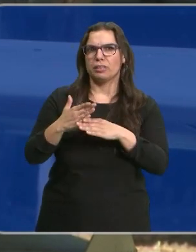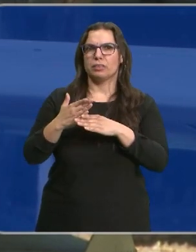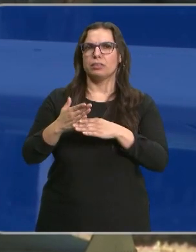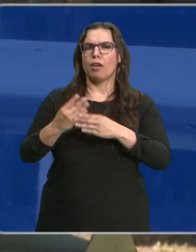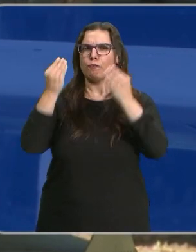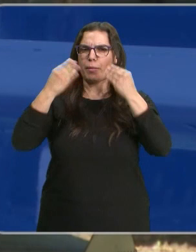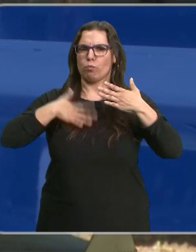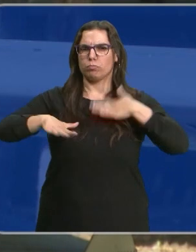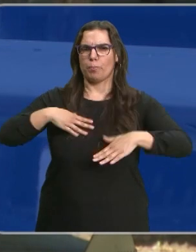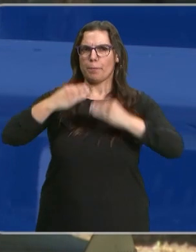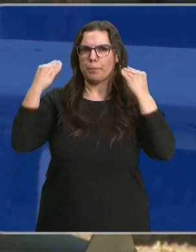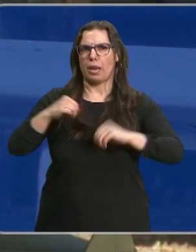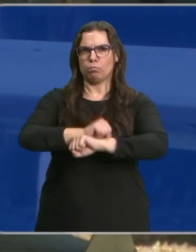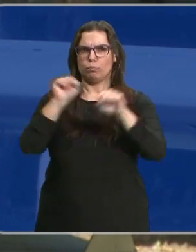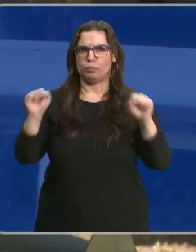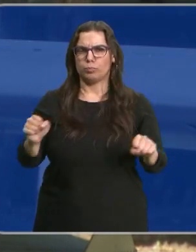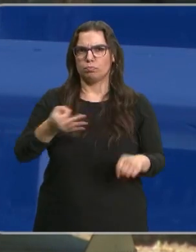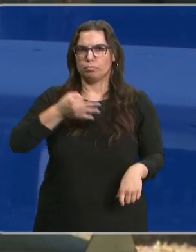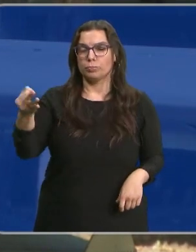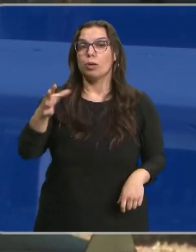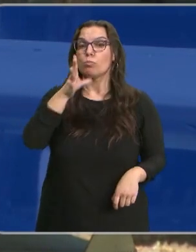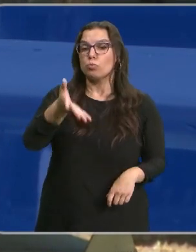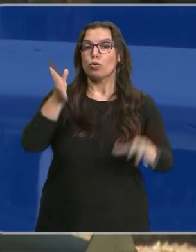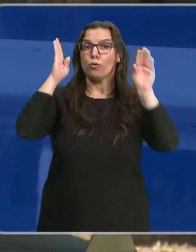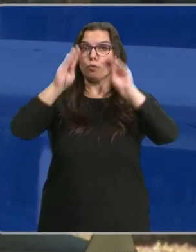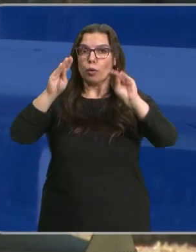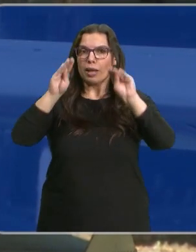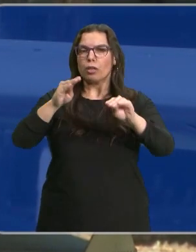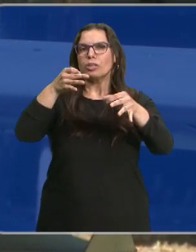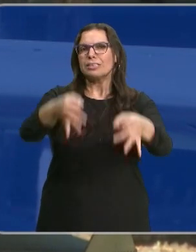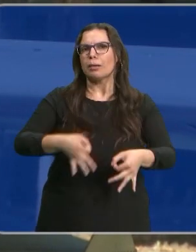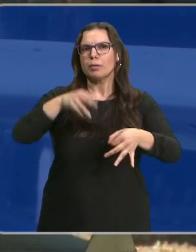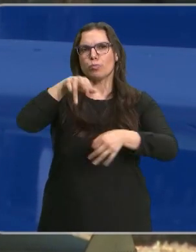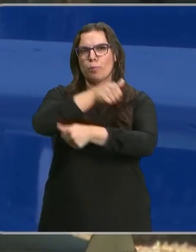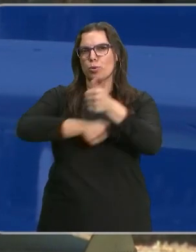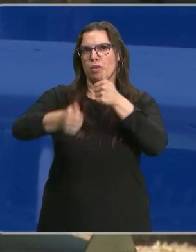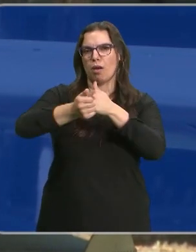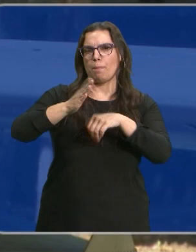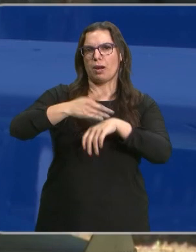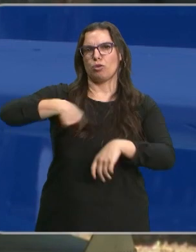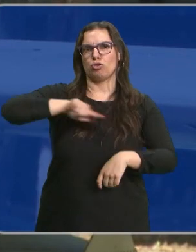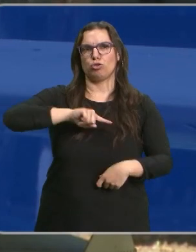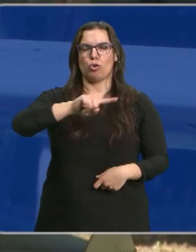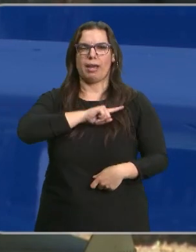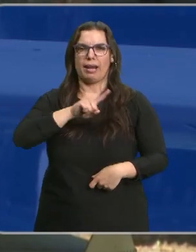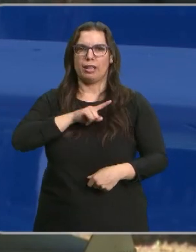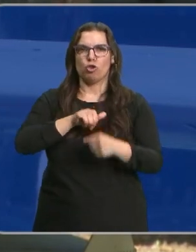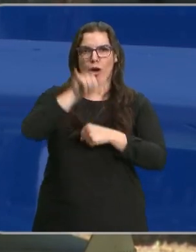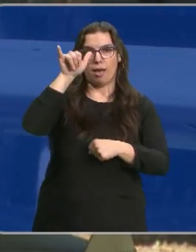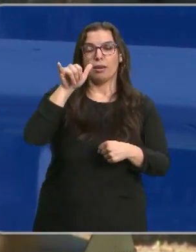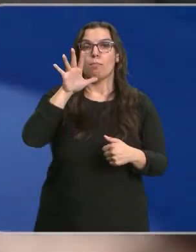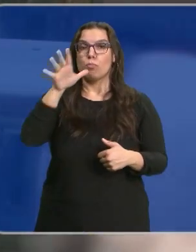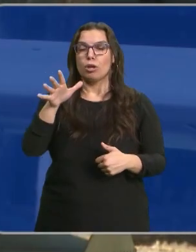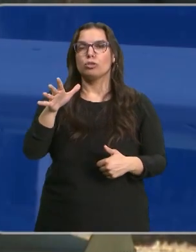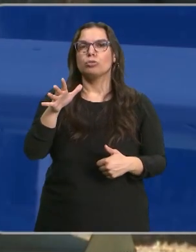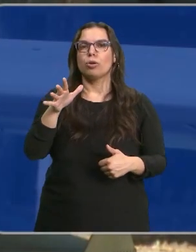debidamente formado y cualificado por eso la formación siempre ha sido una prioridad para el Ejército del Aire y del Espacio y por eso